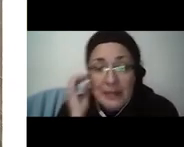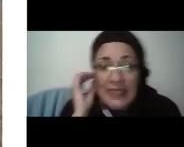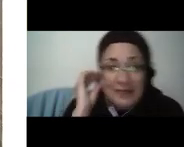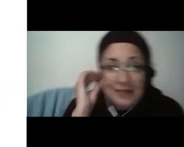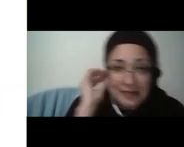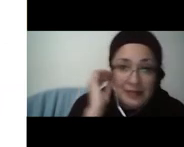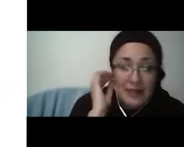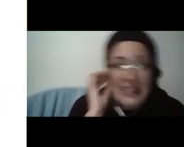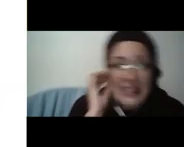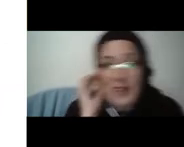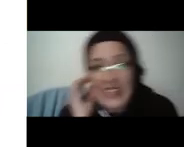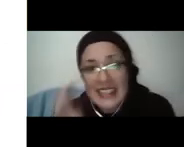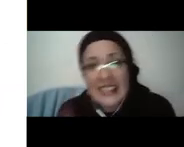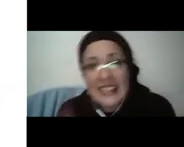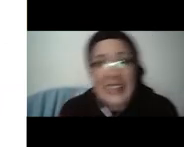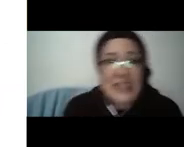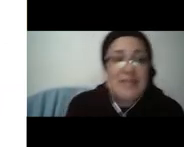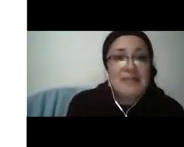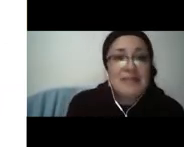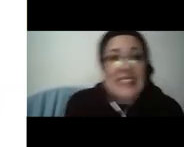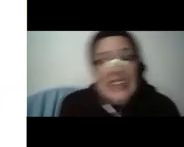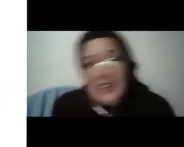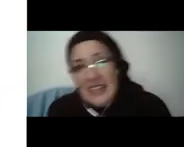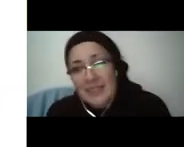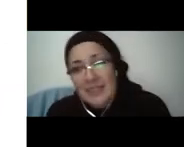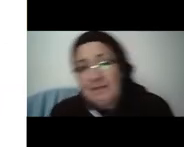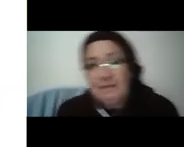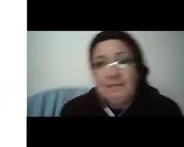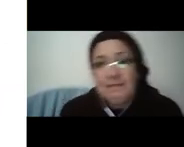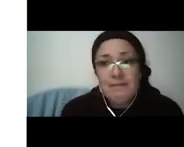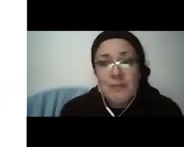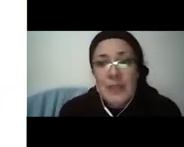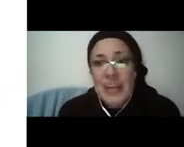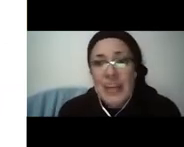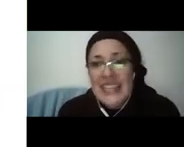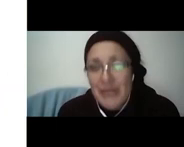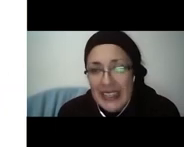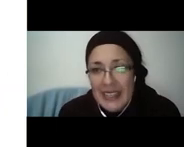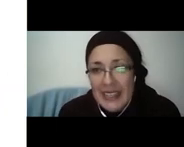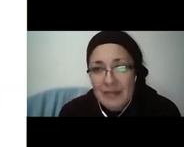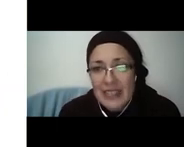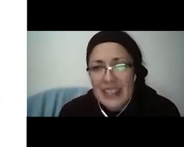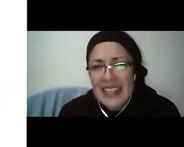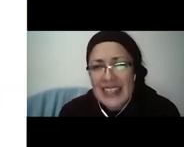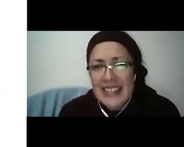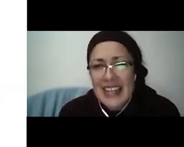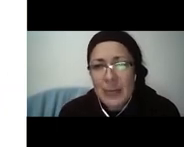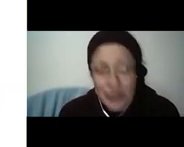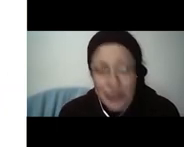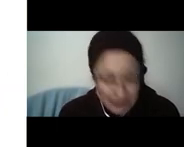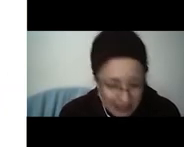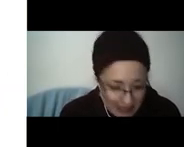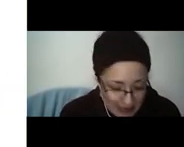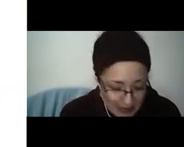Bien. Pasamos a la siguiente lámina. Ahora bien, por ahí creo que en la sala